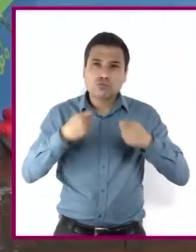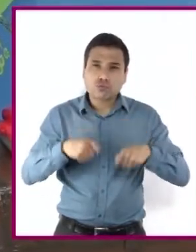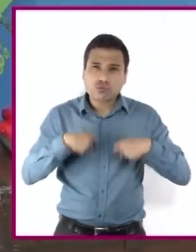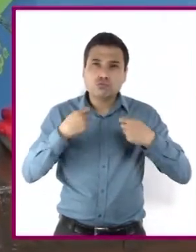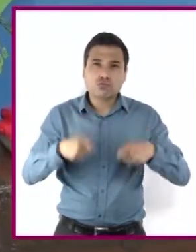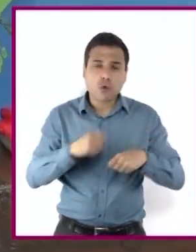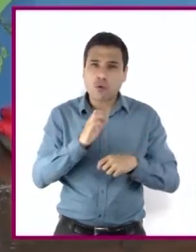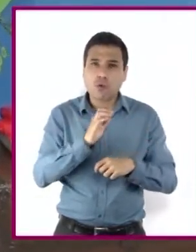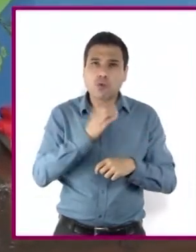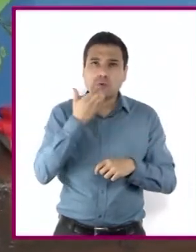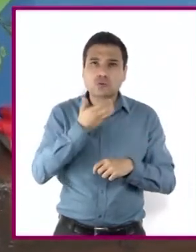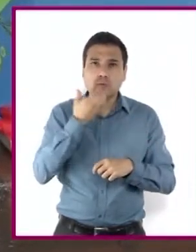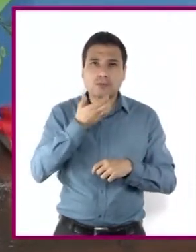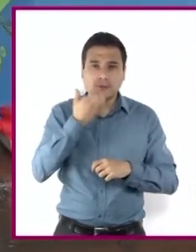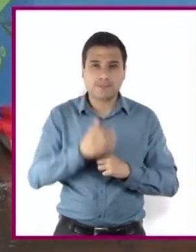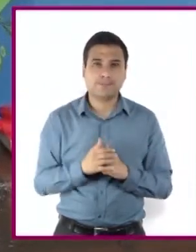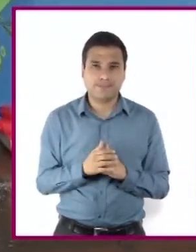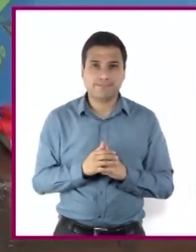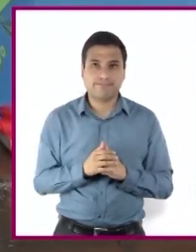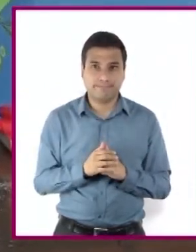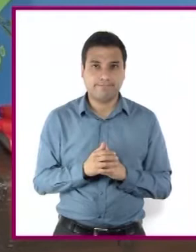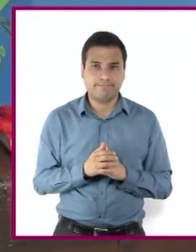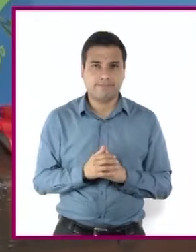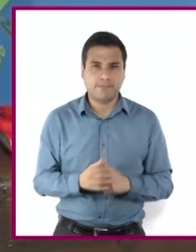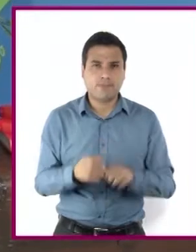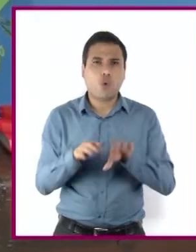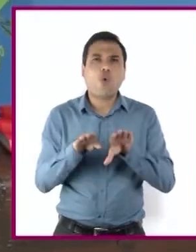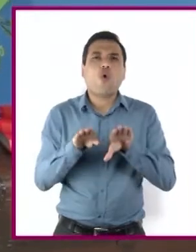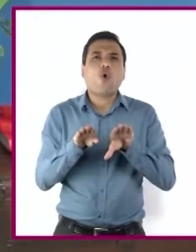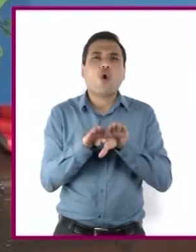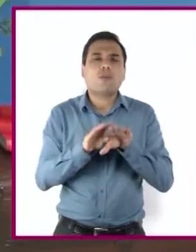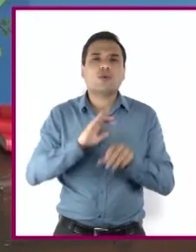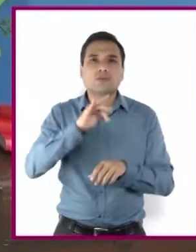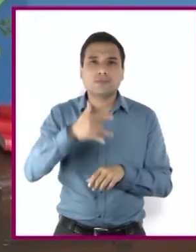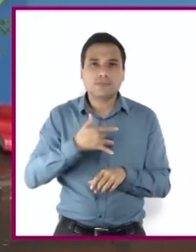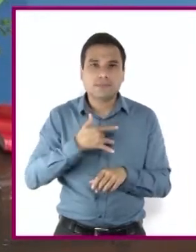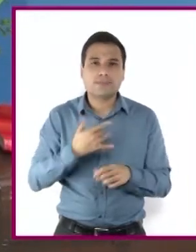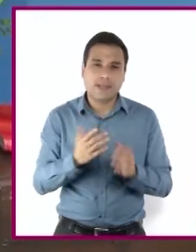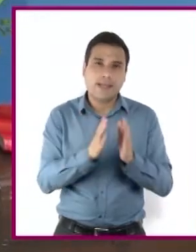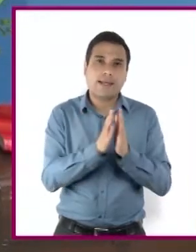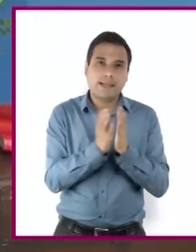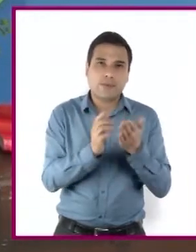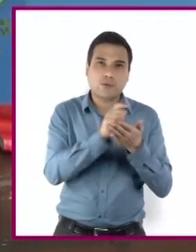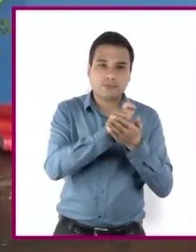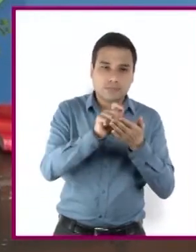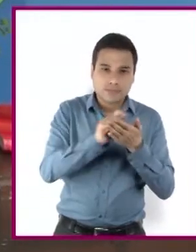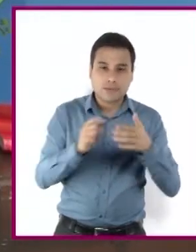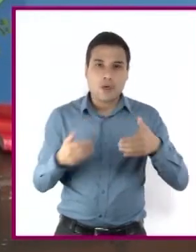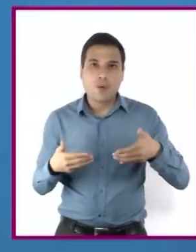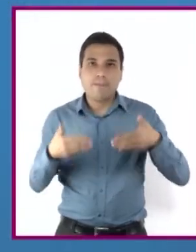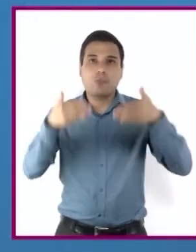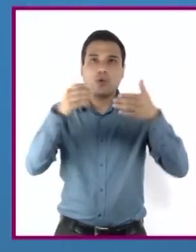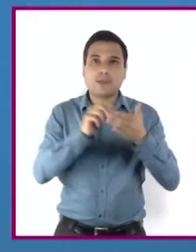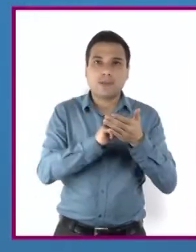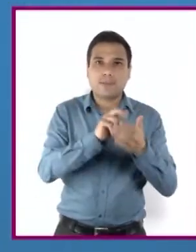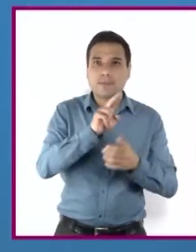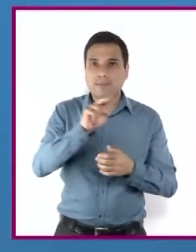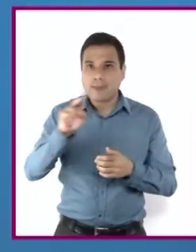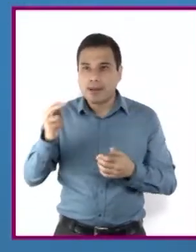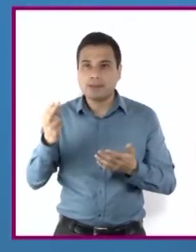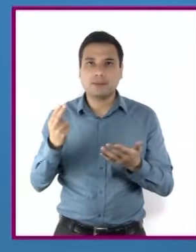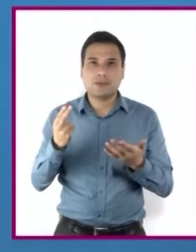y, para recordarlas, se plasmaron en códices, esculturas, murales, cerámica y